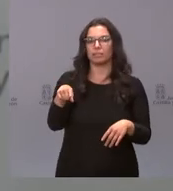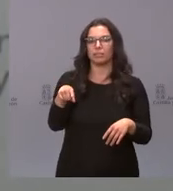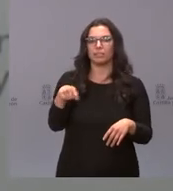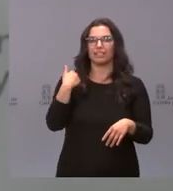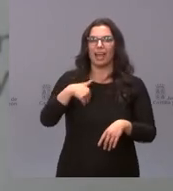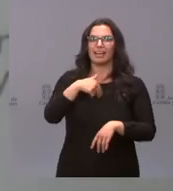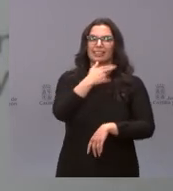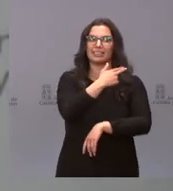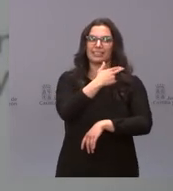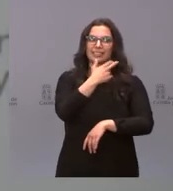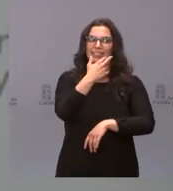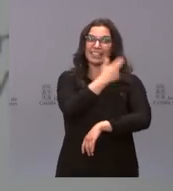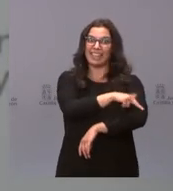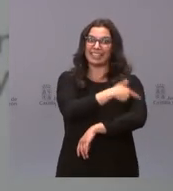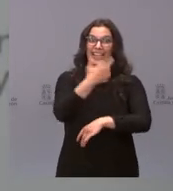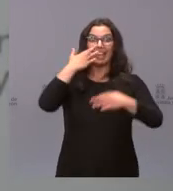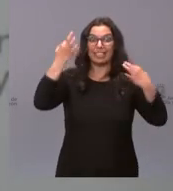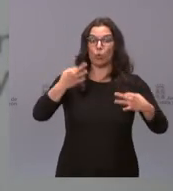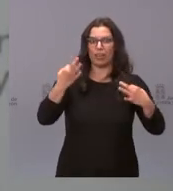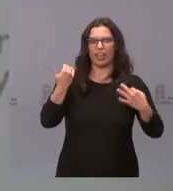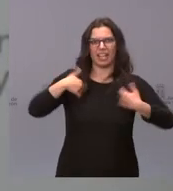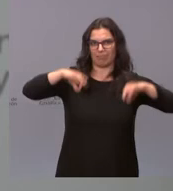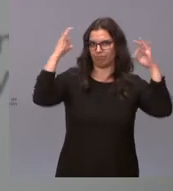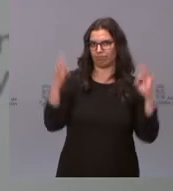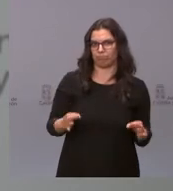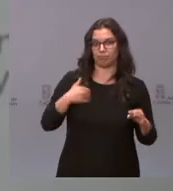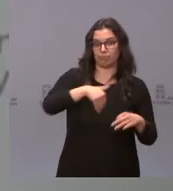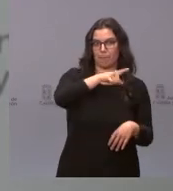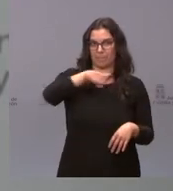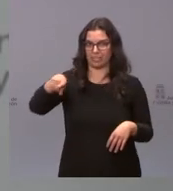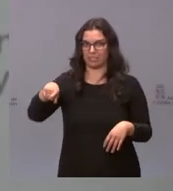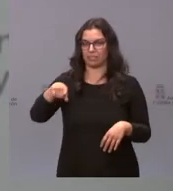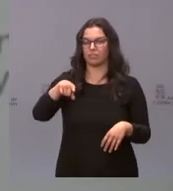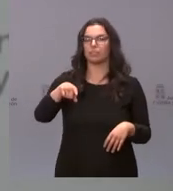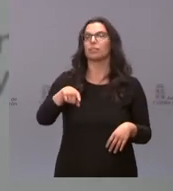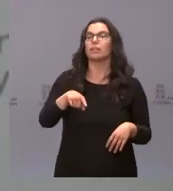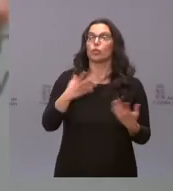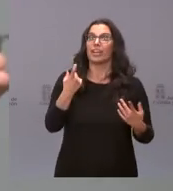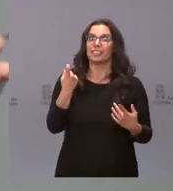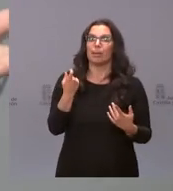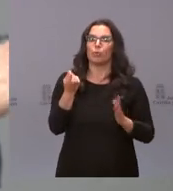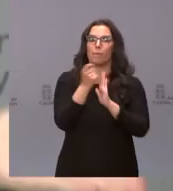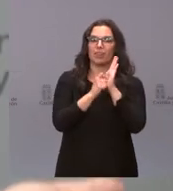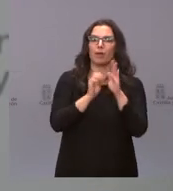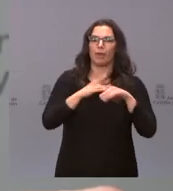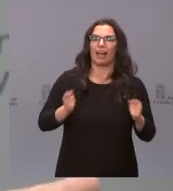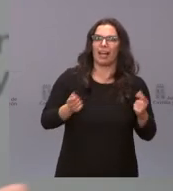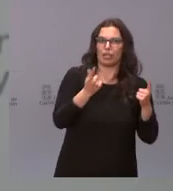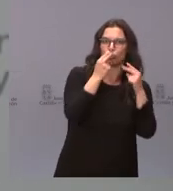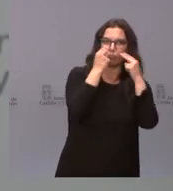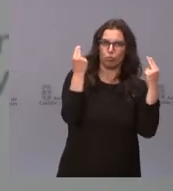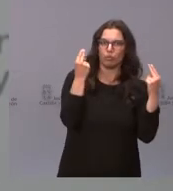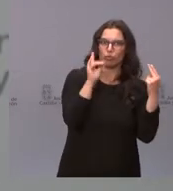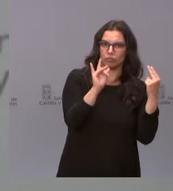sanitaria que consideramos imprescindible y necesitamos medidas por un lado de gasto público a través